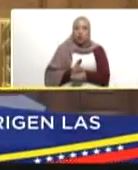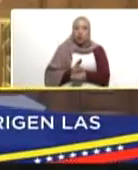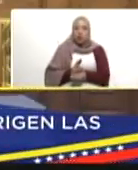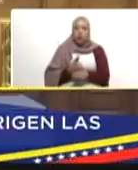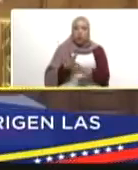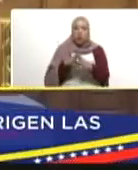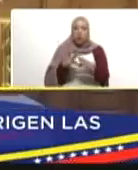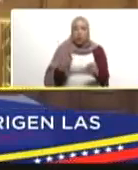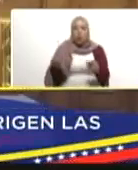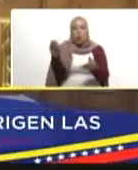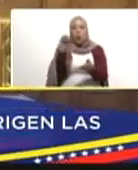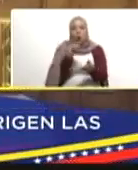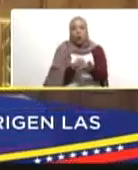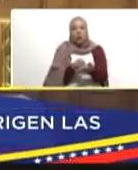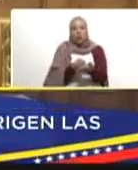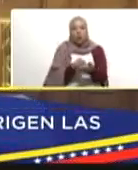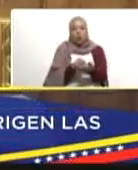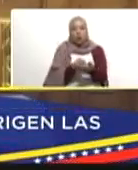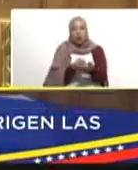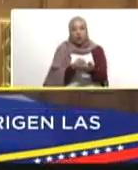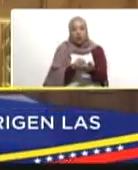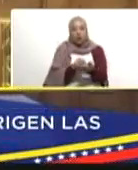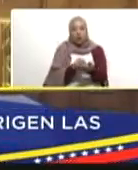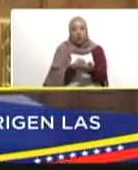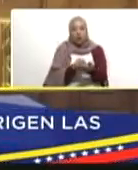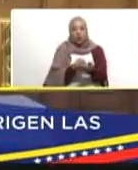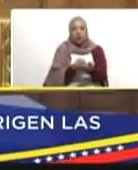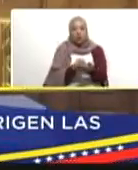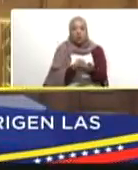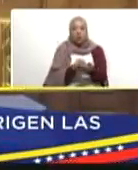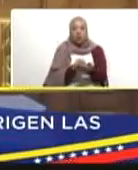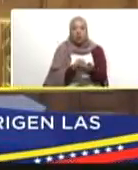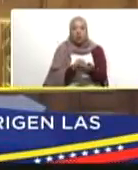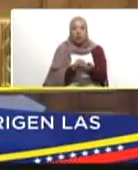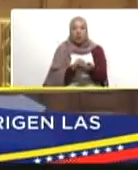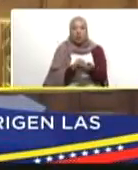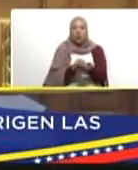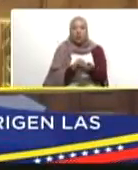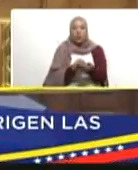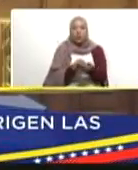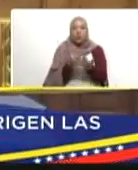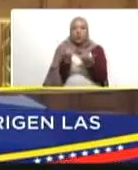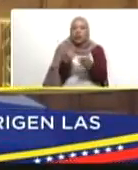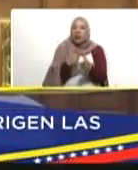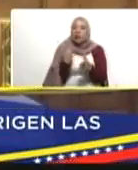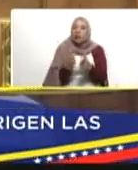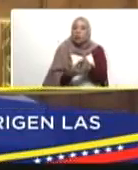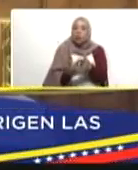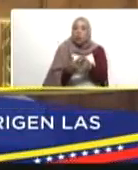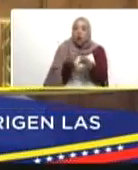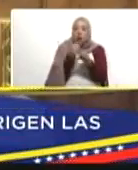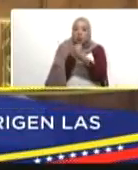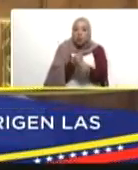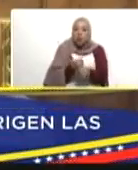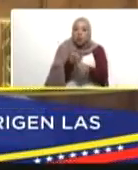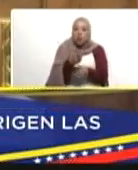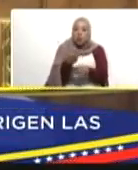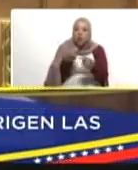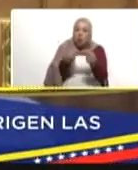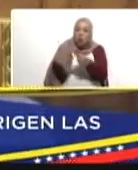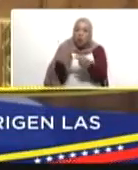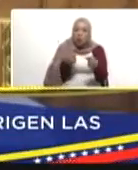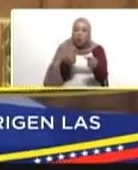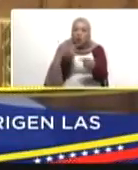todo para atrás nos paramos y nos fuimos y yo le dije al jefe negociado